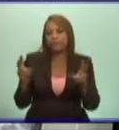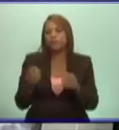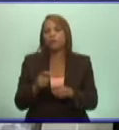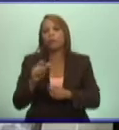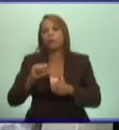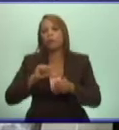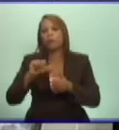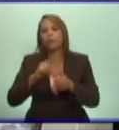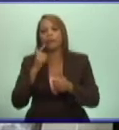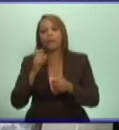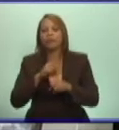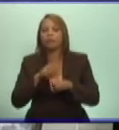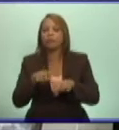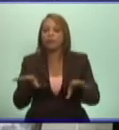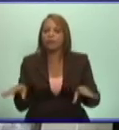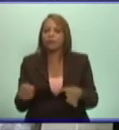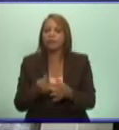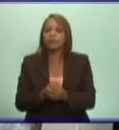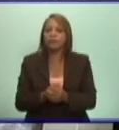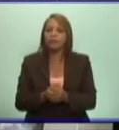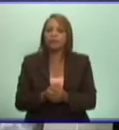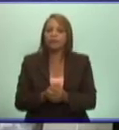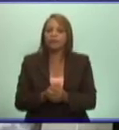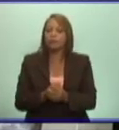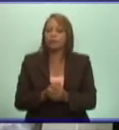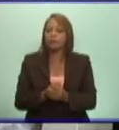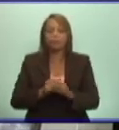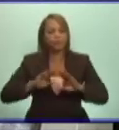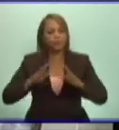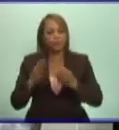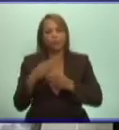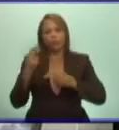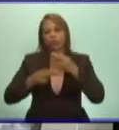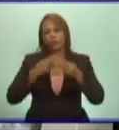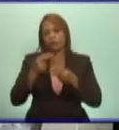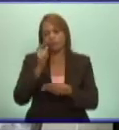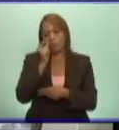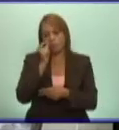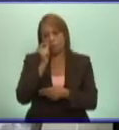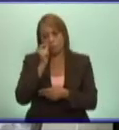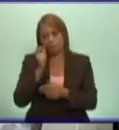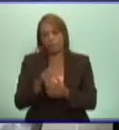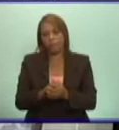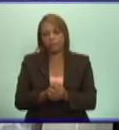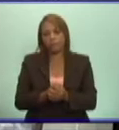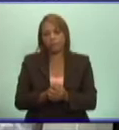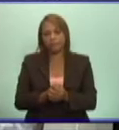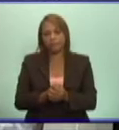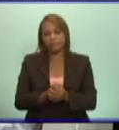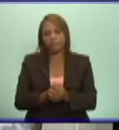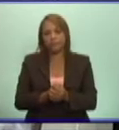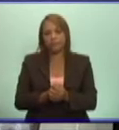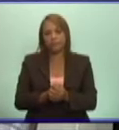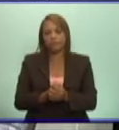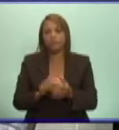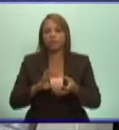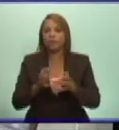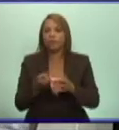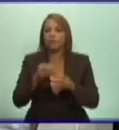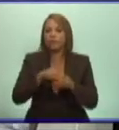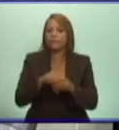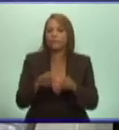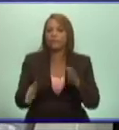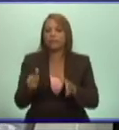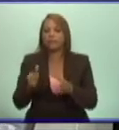vivos de la naturaleza, que lo integra, incluido el propio hombre, si todos estos elementos que están en esta asignatura forman parte de esa sección. Y en la